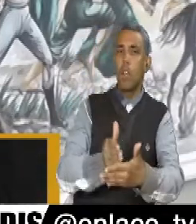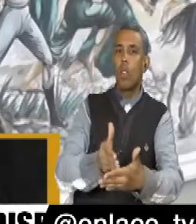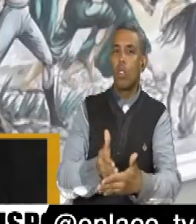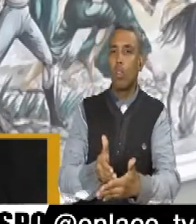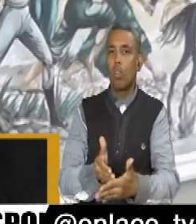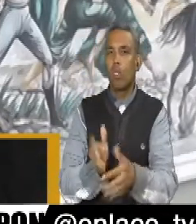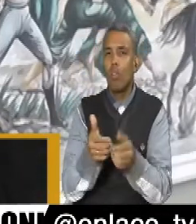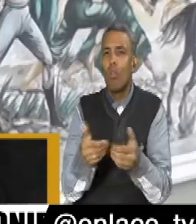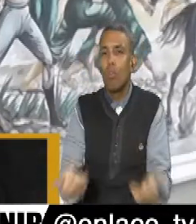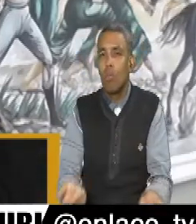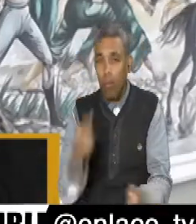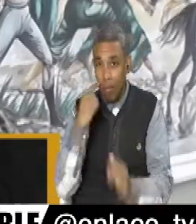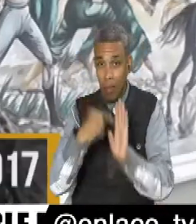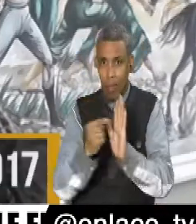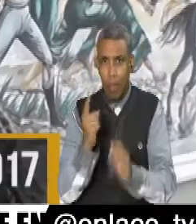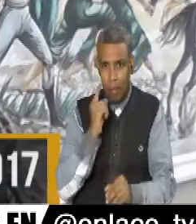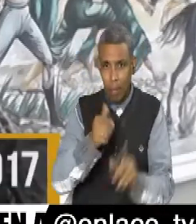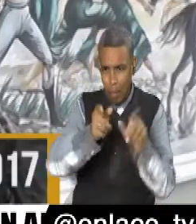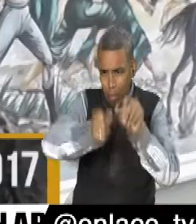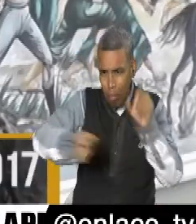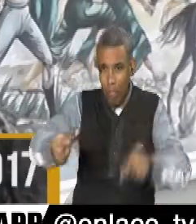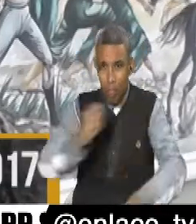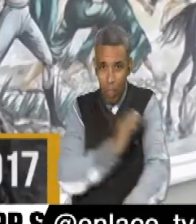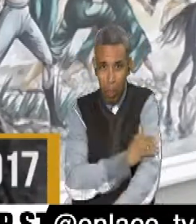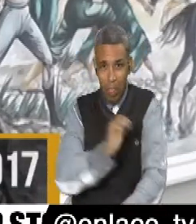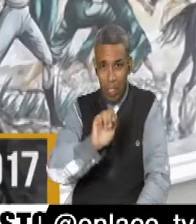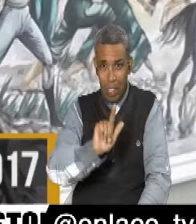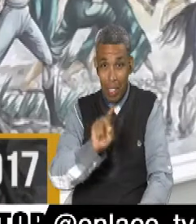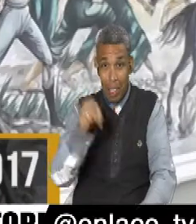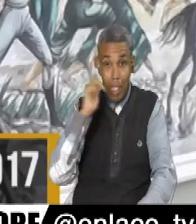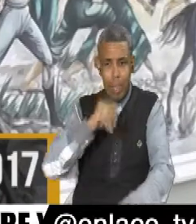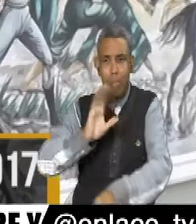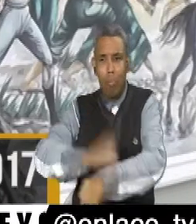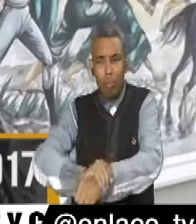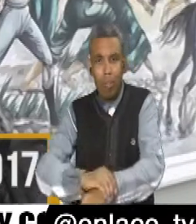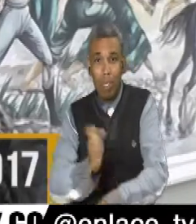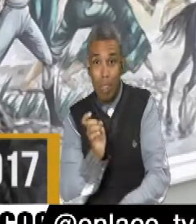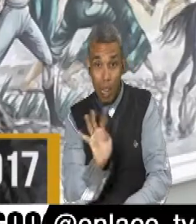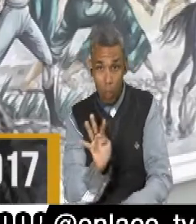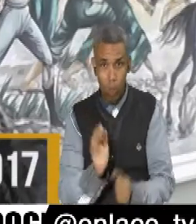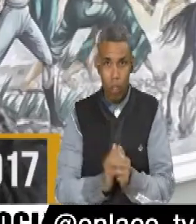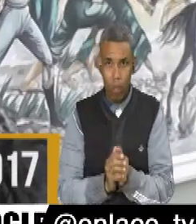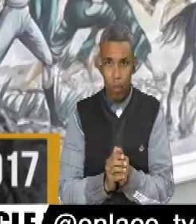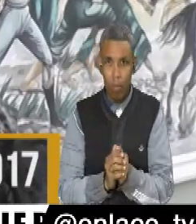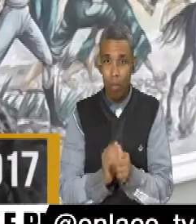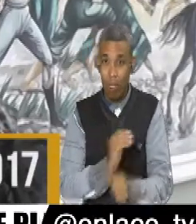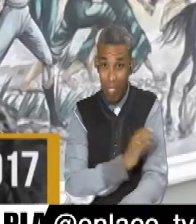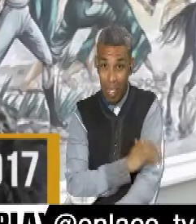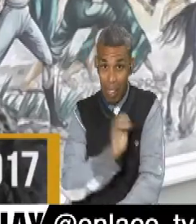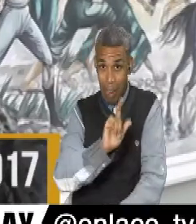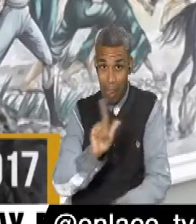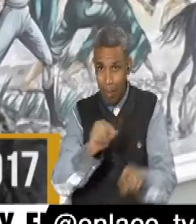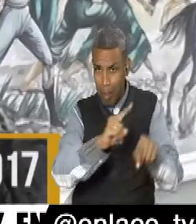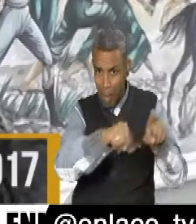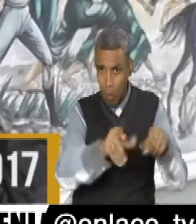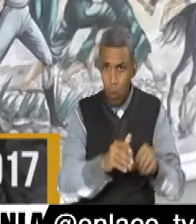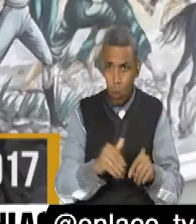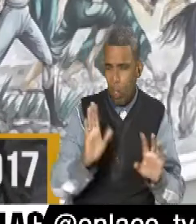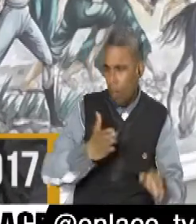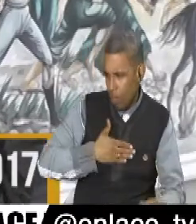ELN y 9 integrantes de esta organización se han entregado de forma voluntaria a las tropas. Se